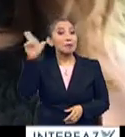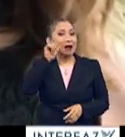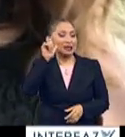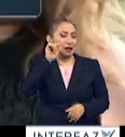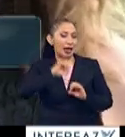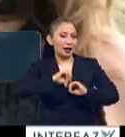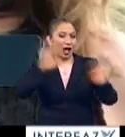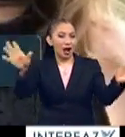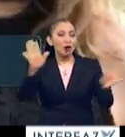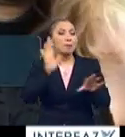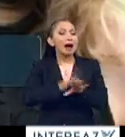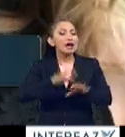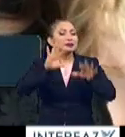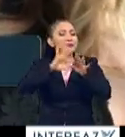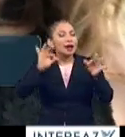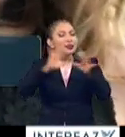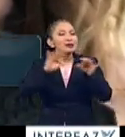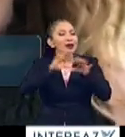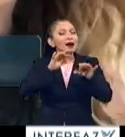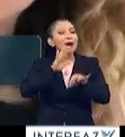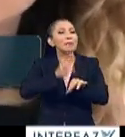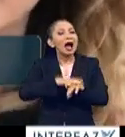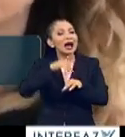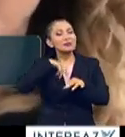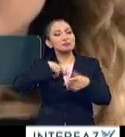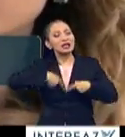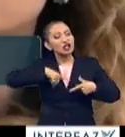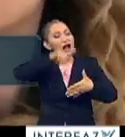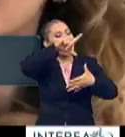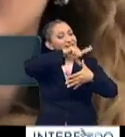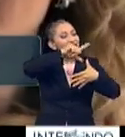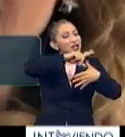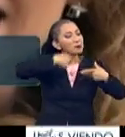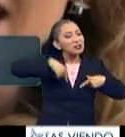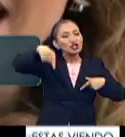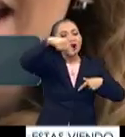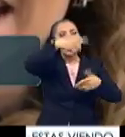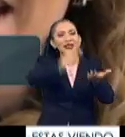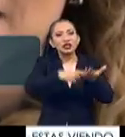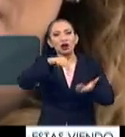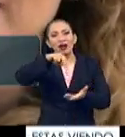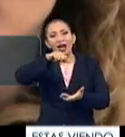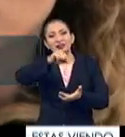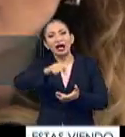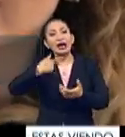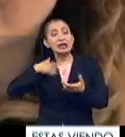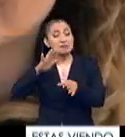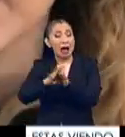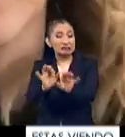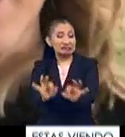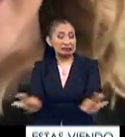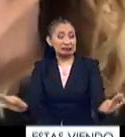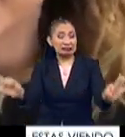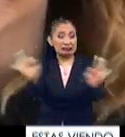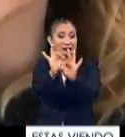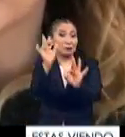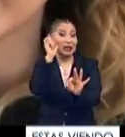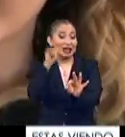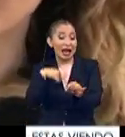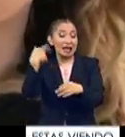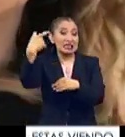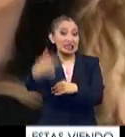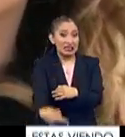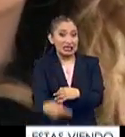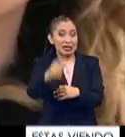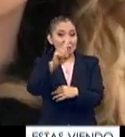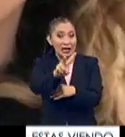Mañana, por supuesto, estaremos platicando con más latinos e hispanos en la NASA, y el plato fuerte, bueno, mañana y pasado